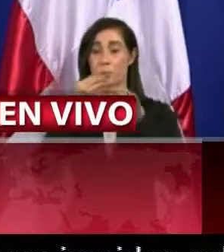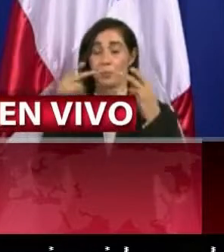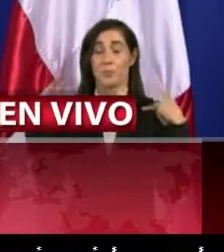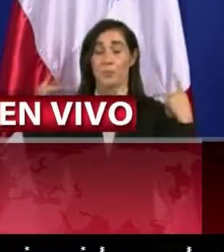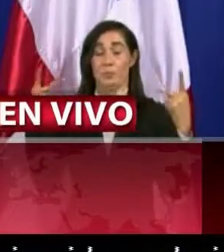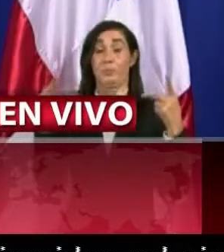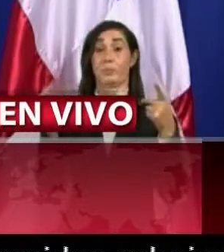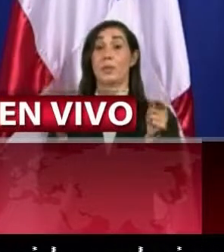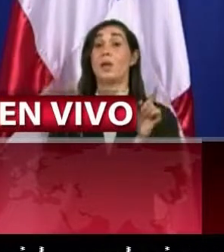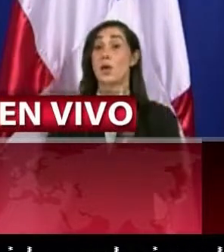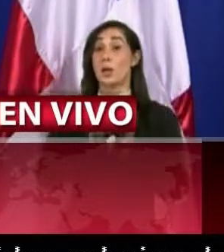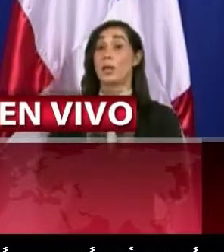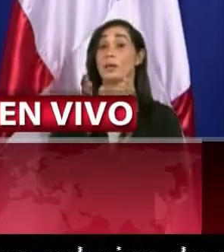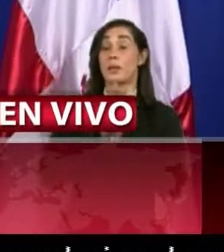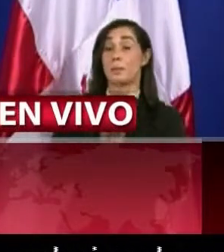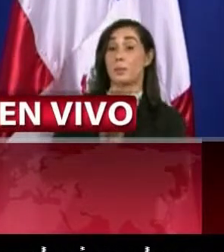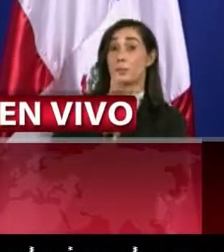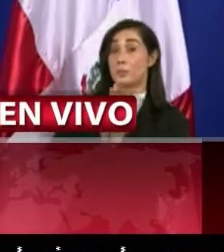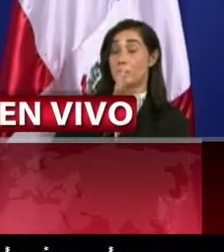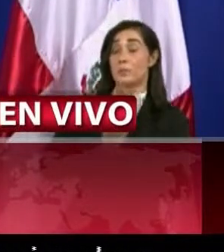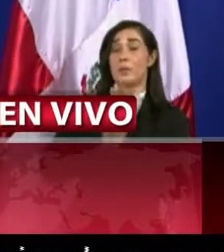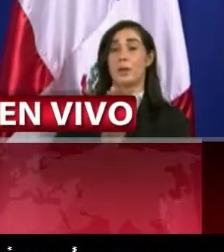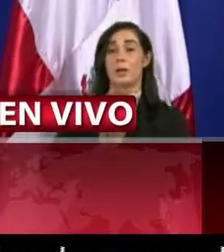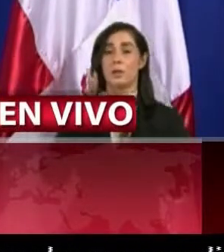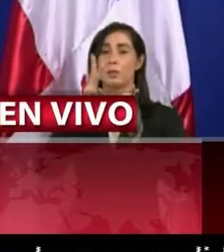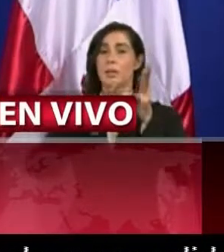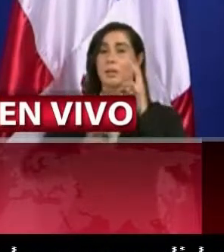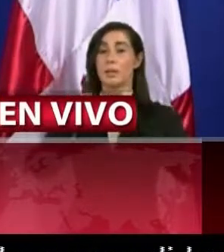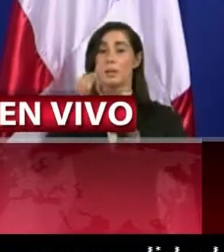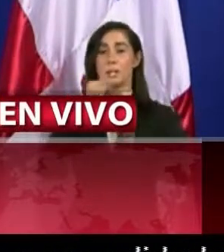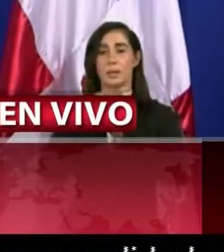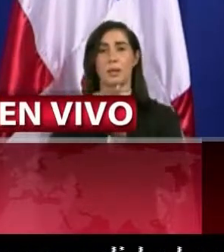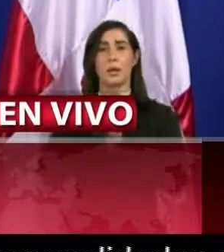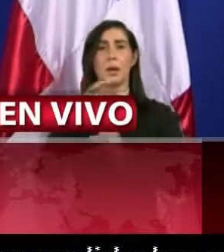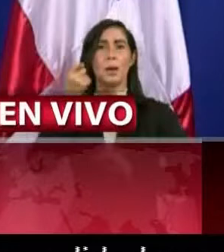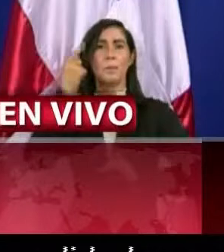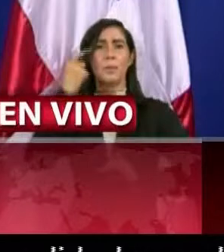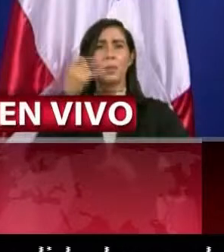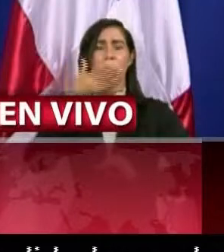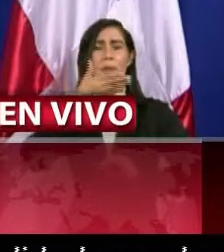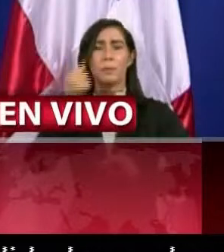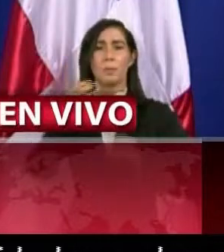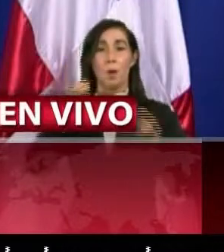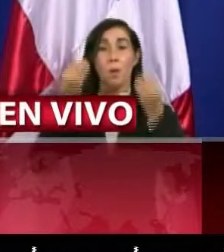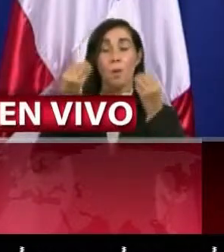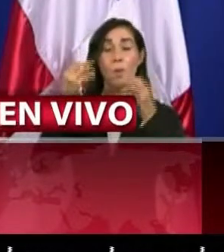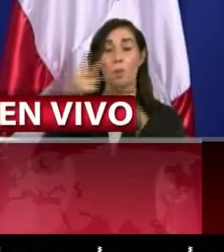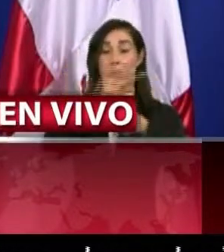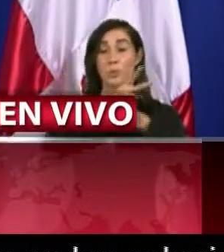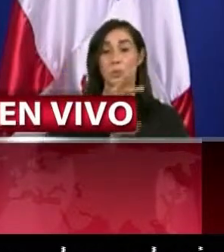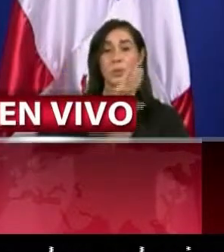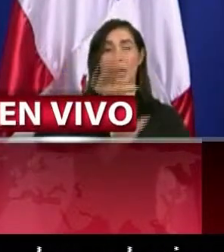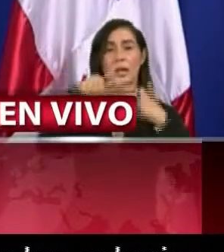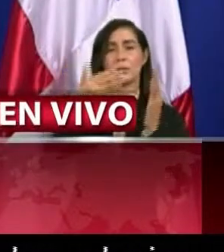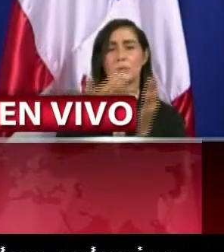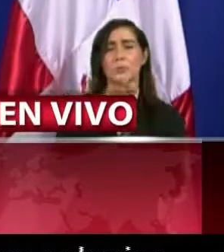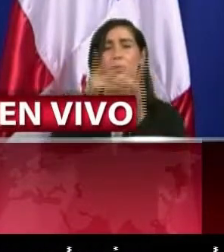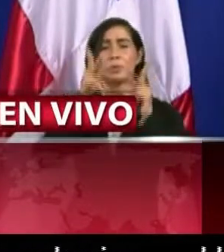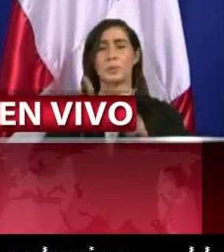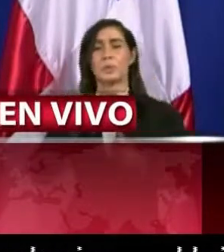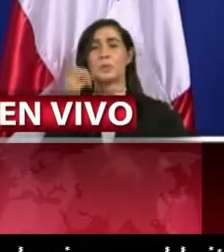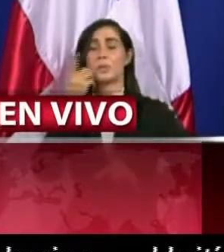cooperación internacional para poder comprender mejor las medidas necesarias para proteger a la población